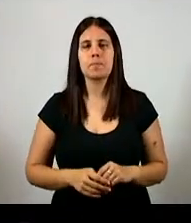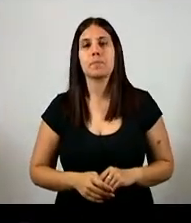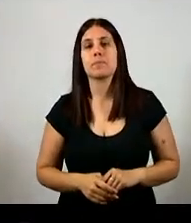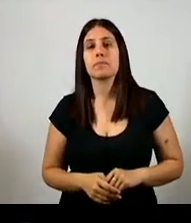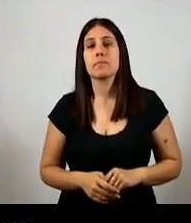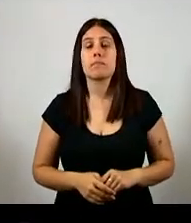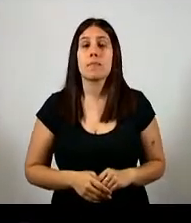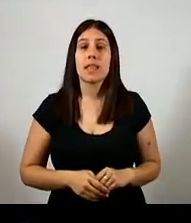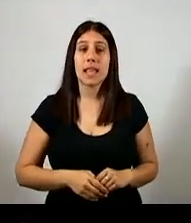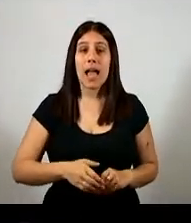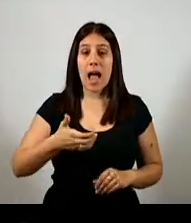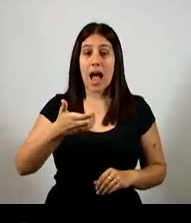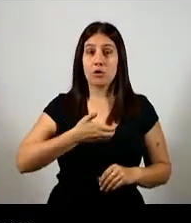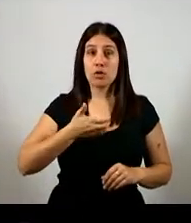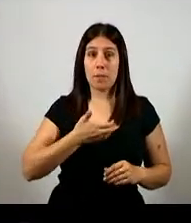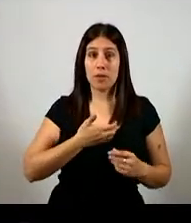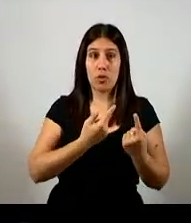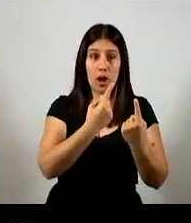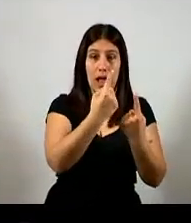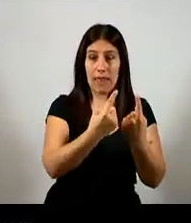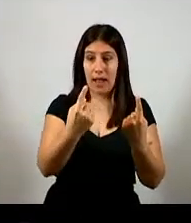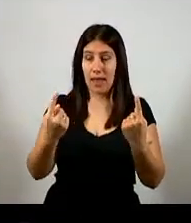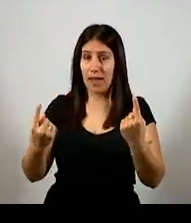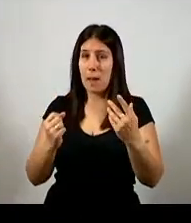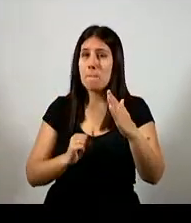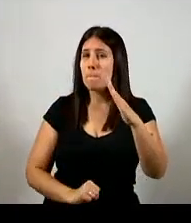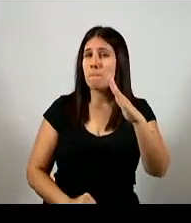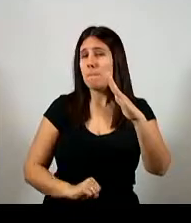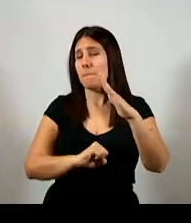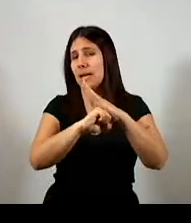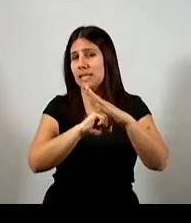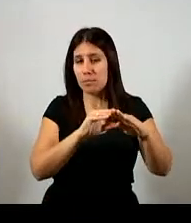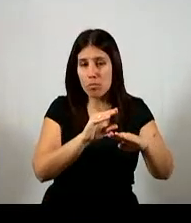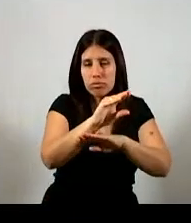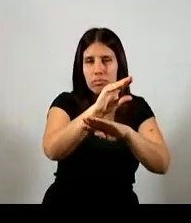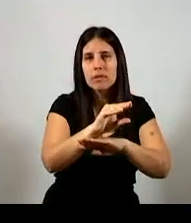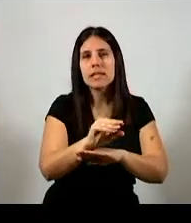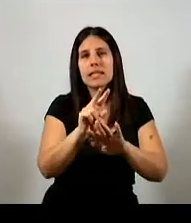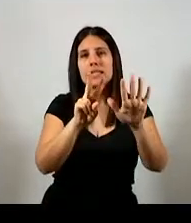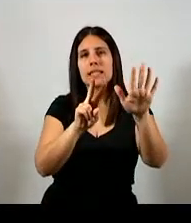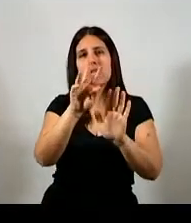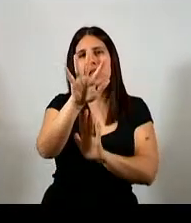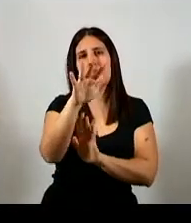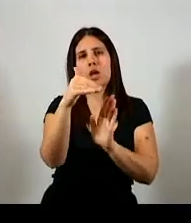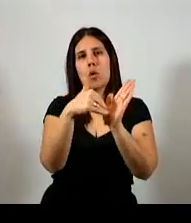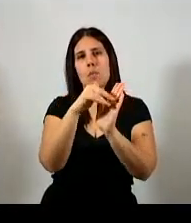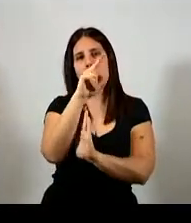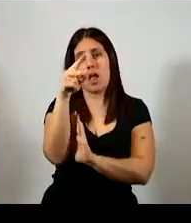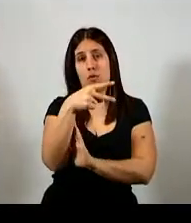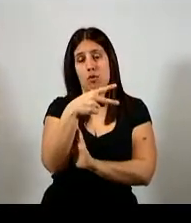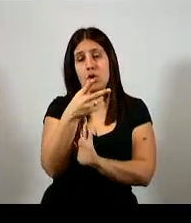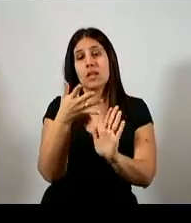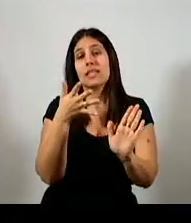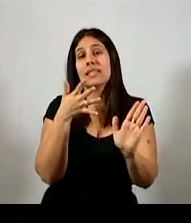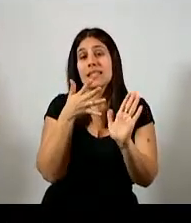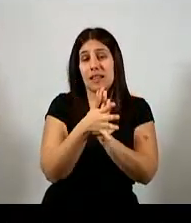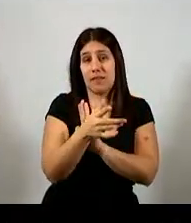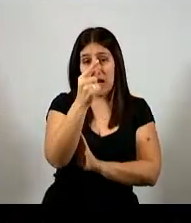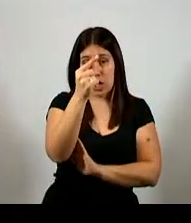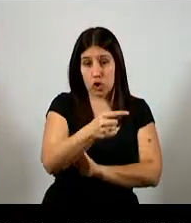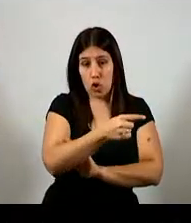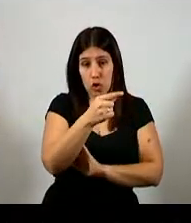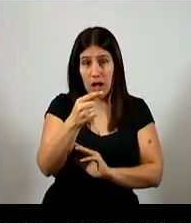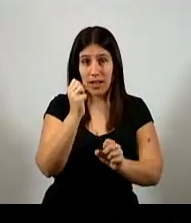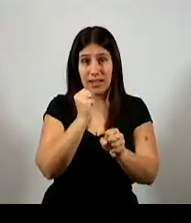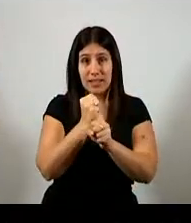cada ayuntamiento se le concederá como máximo 75.000 euros para cubrir hasta el 50% de los trabajos